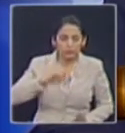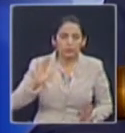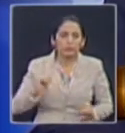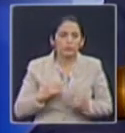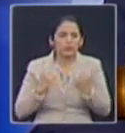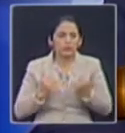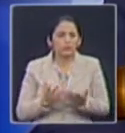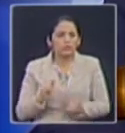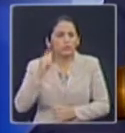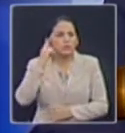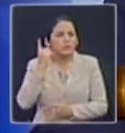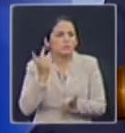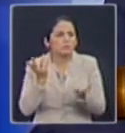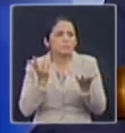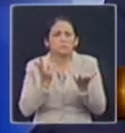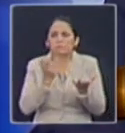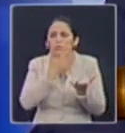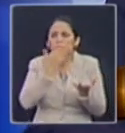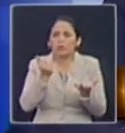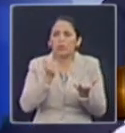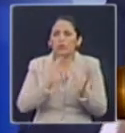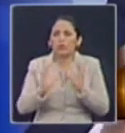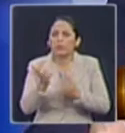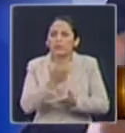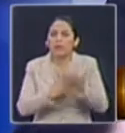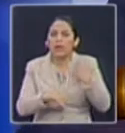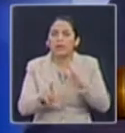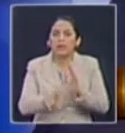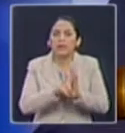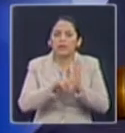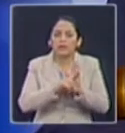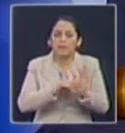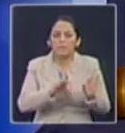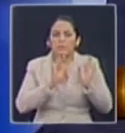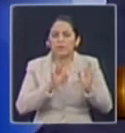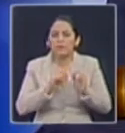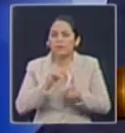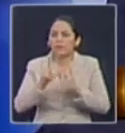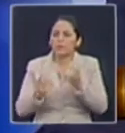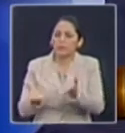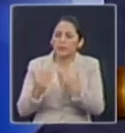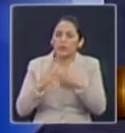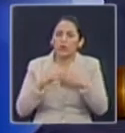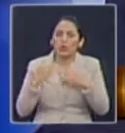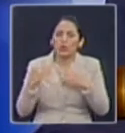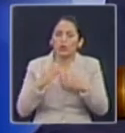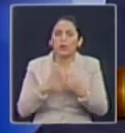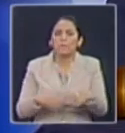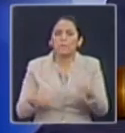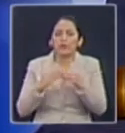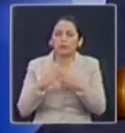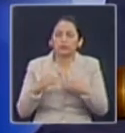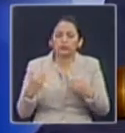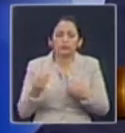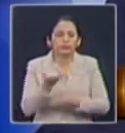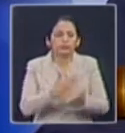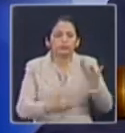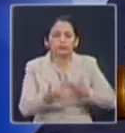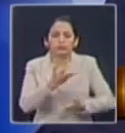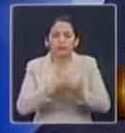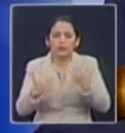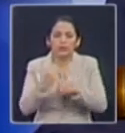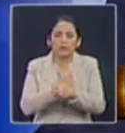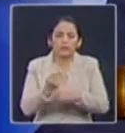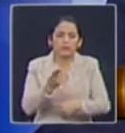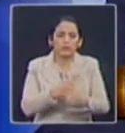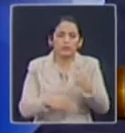más bien lo que tendríamos es que nosotros generar políticas para atraer la mayor cantidad de dólares y obviamente pues no tener estos inconvenientes en la economía y sobre todo